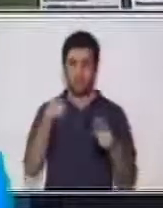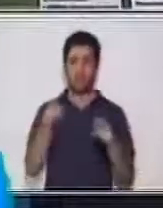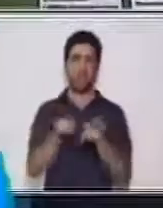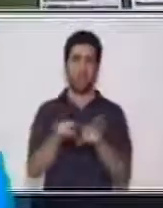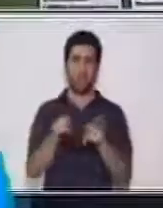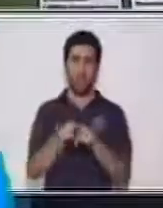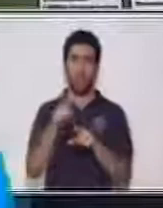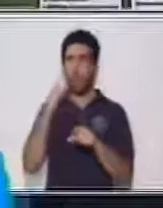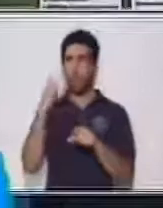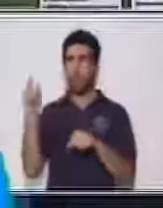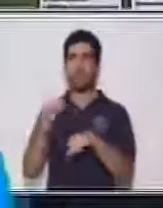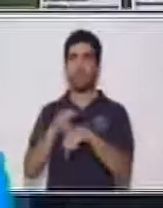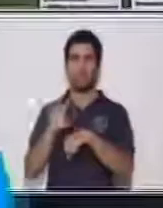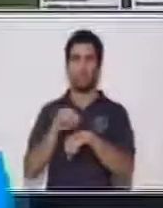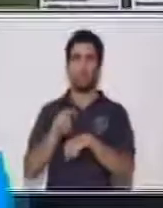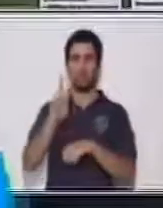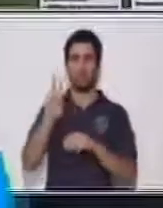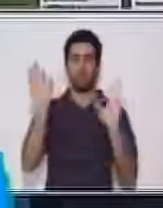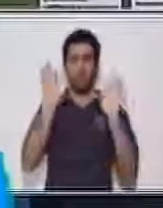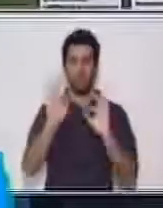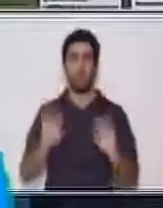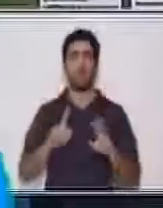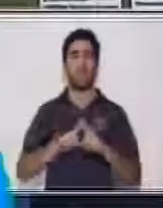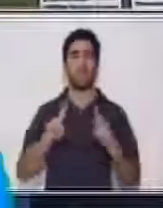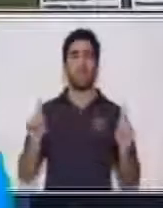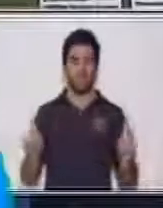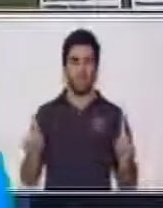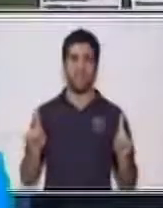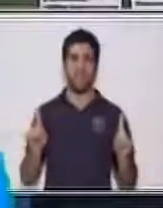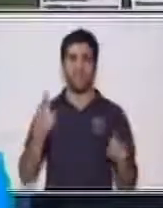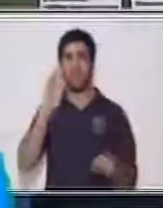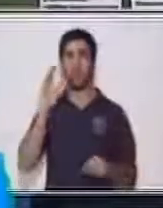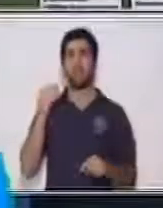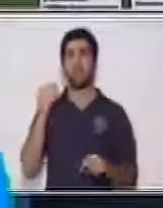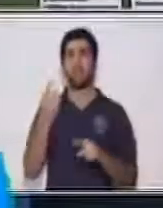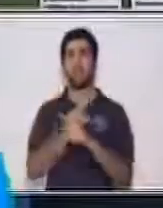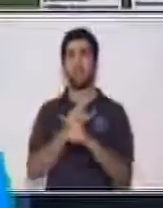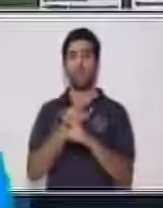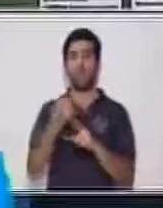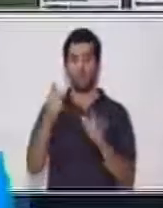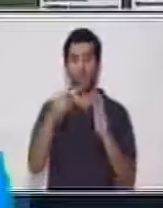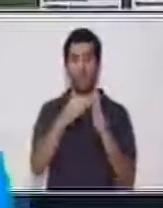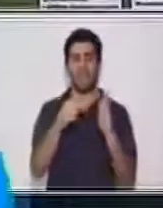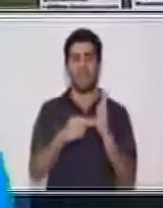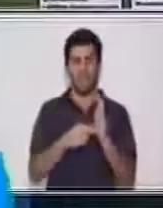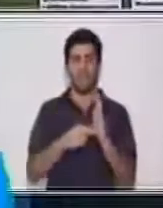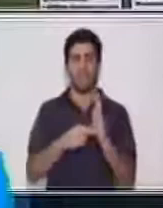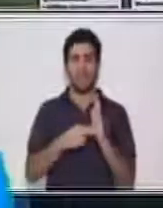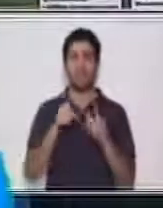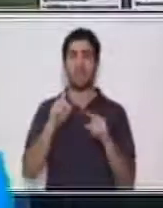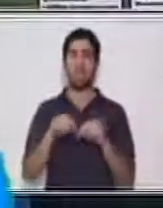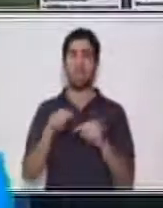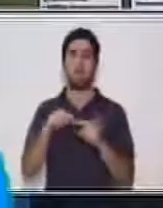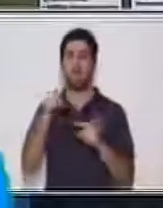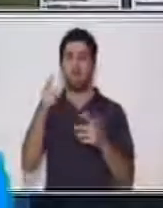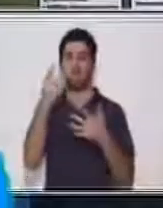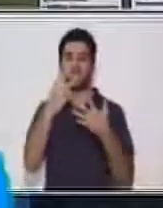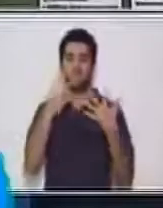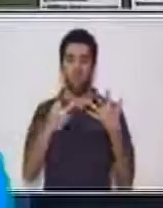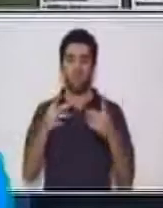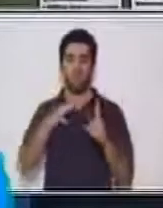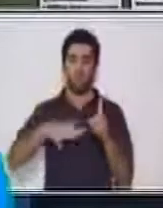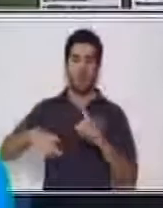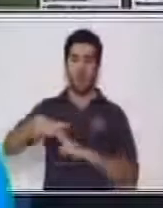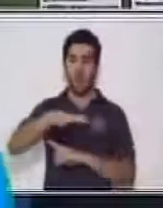instrucción, pero de 2 formas diferentes. ¿Por qué? Porque estoy usando el nivel o el registro de mi vocabulario dependiendo de la situación, el contexto y